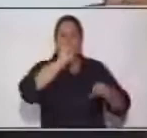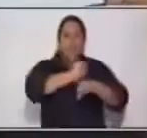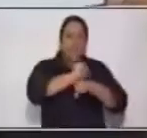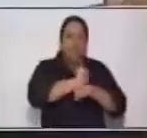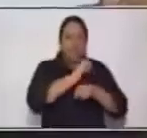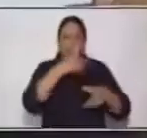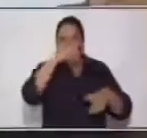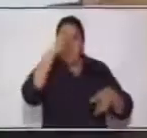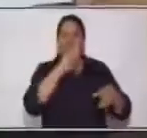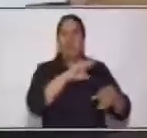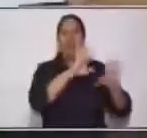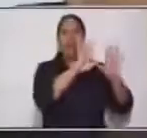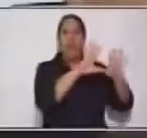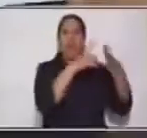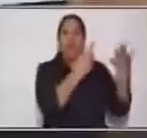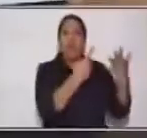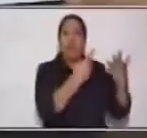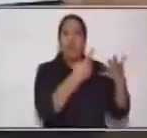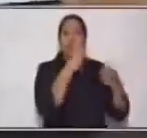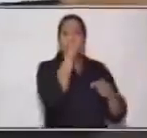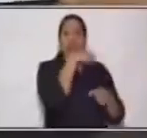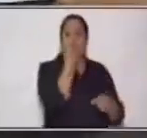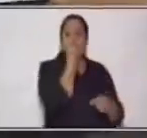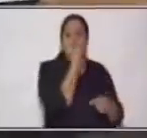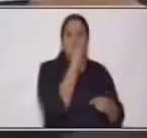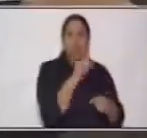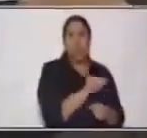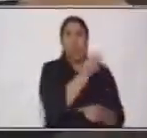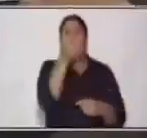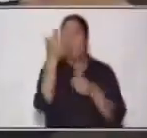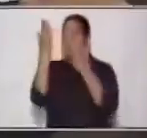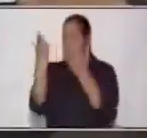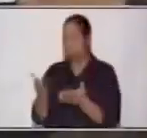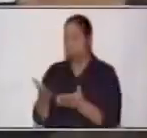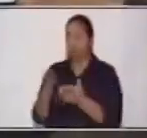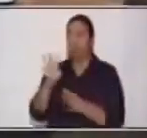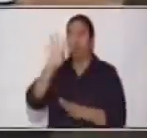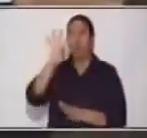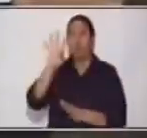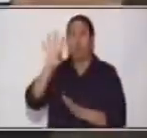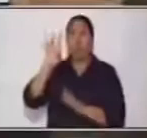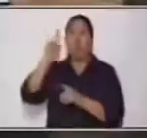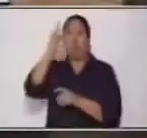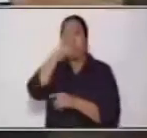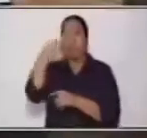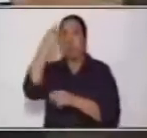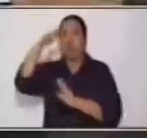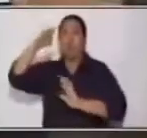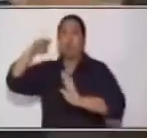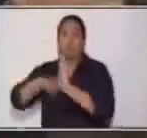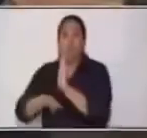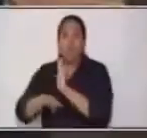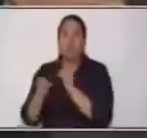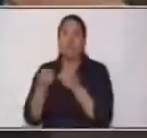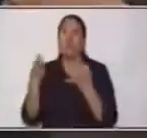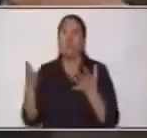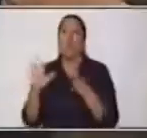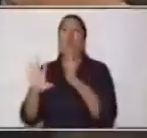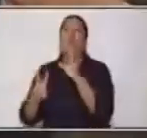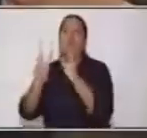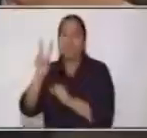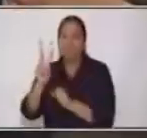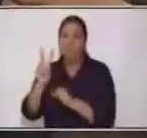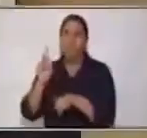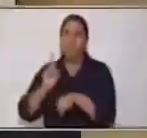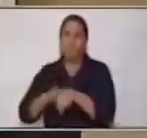16 horas y el segundo va a dedicarse 4 horas menos que el primer investigador, que van a ser 12 horas,